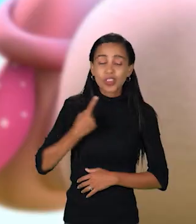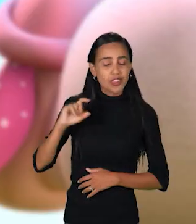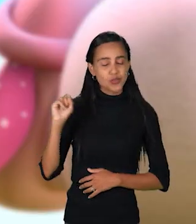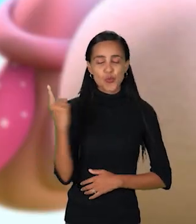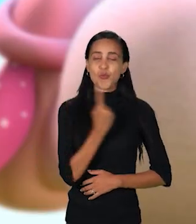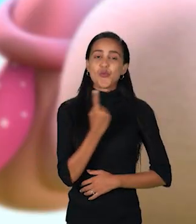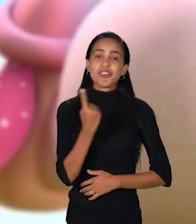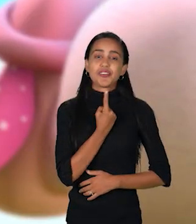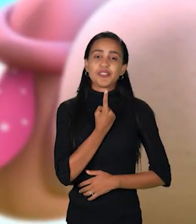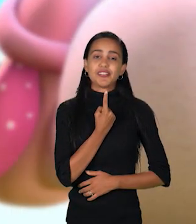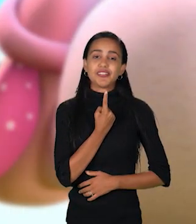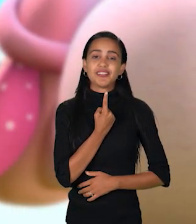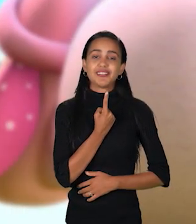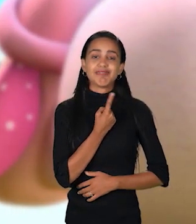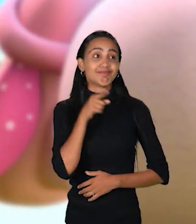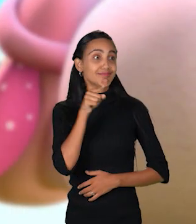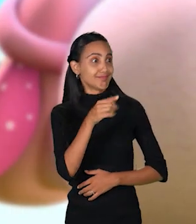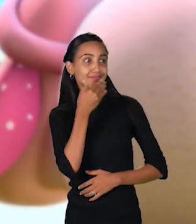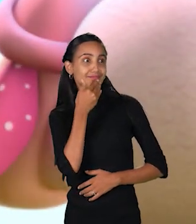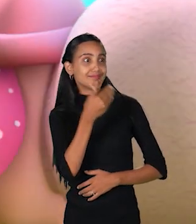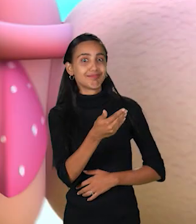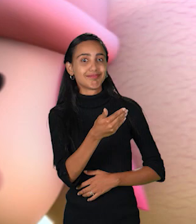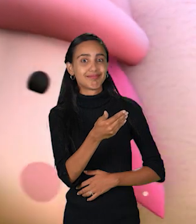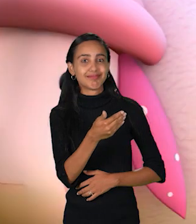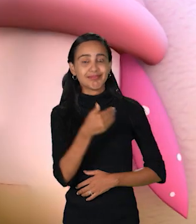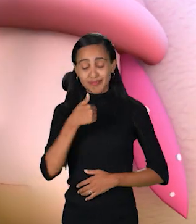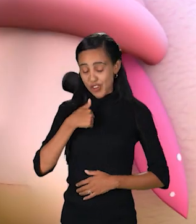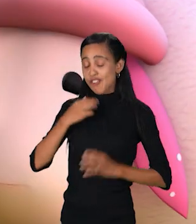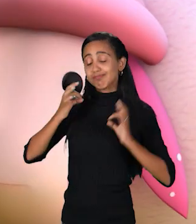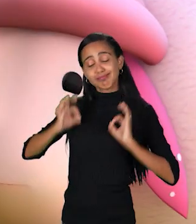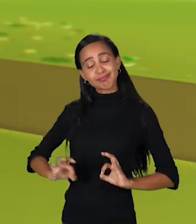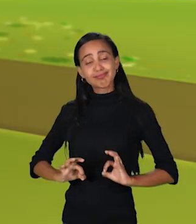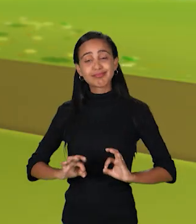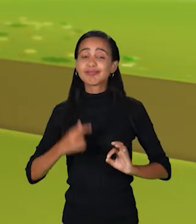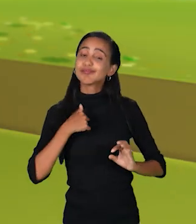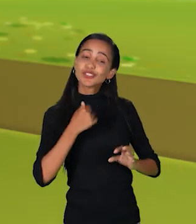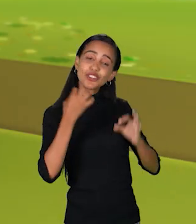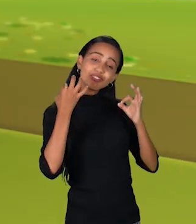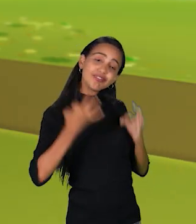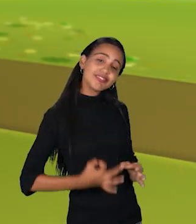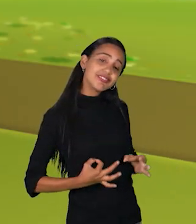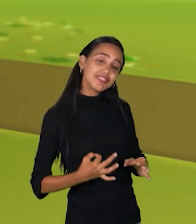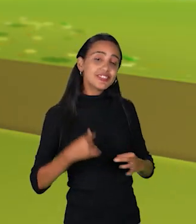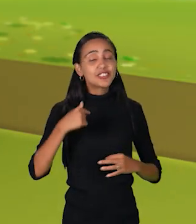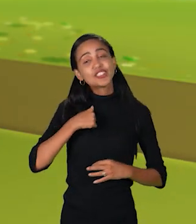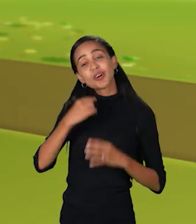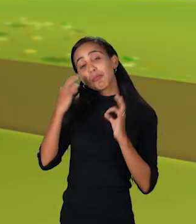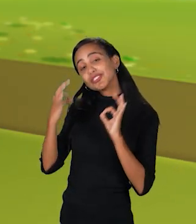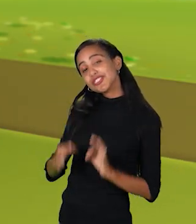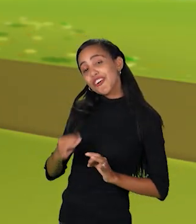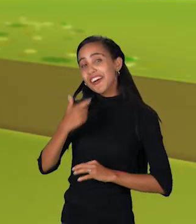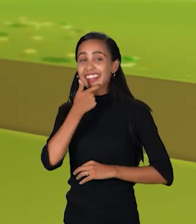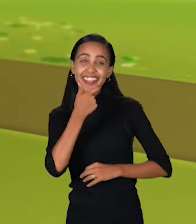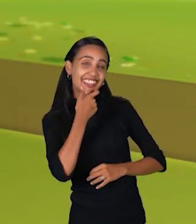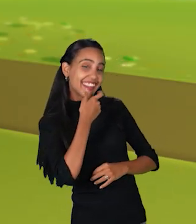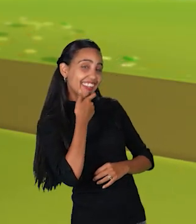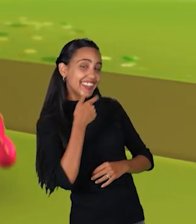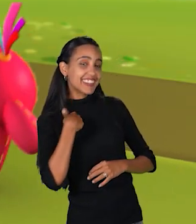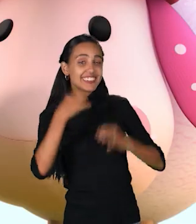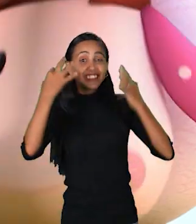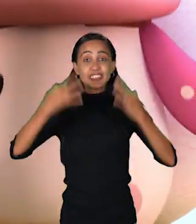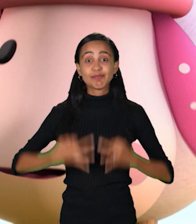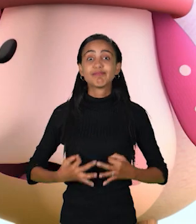únicos. ¡Estupendos! ¡Toy como toy! ¡Toy como toy! ¡Toy como